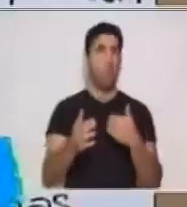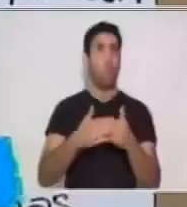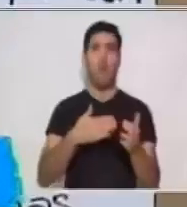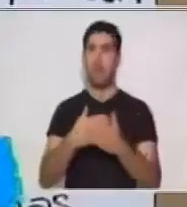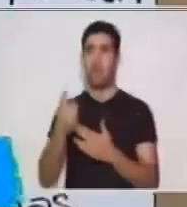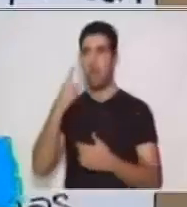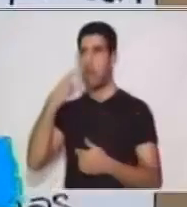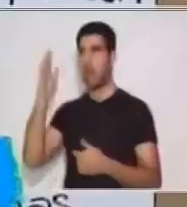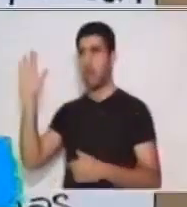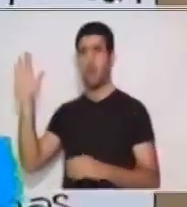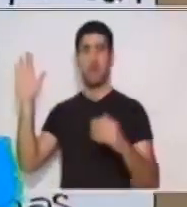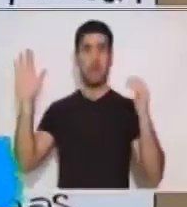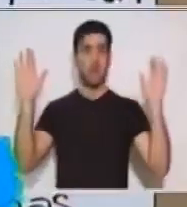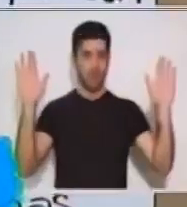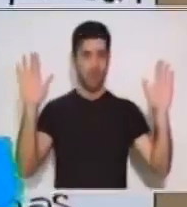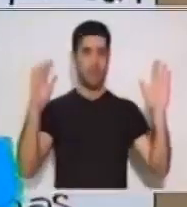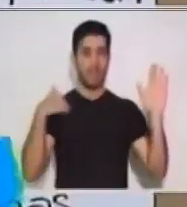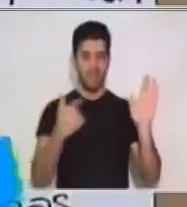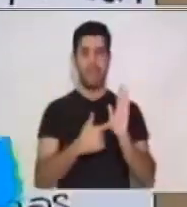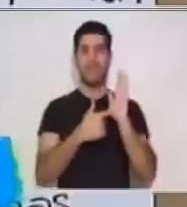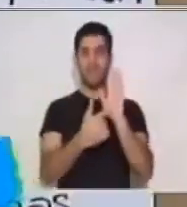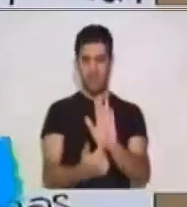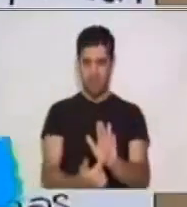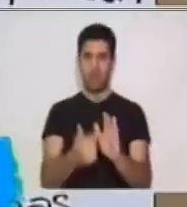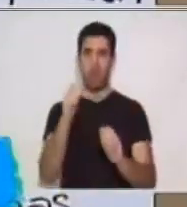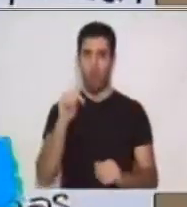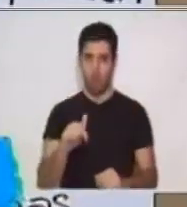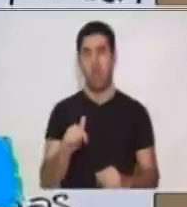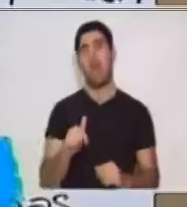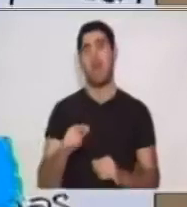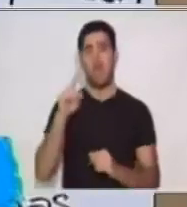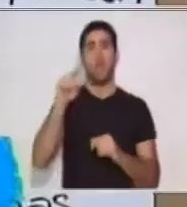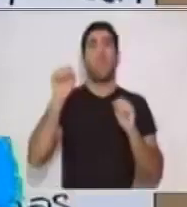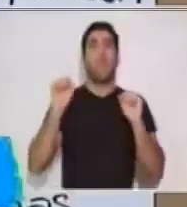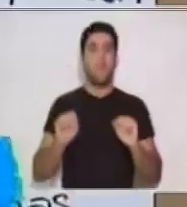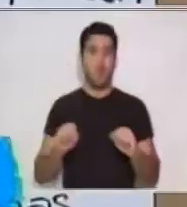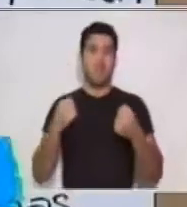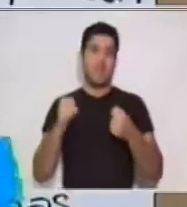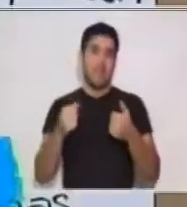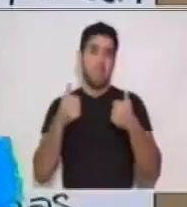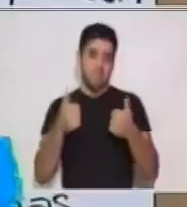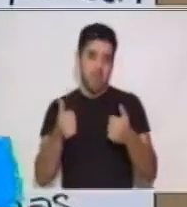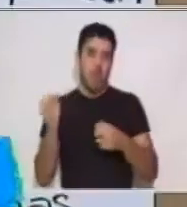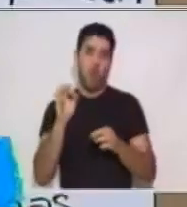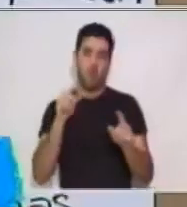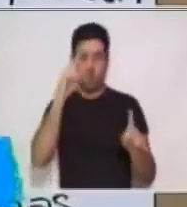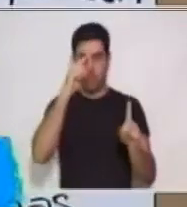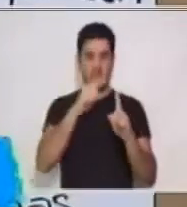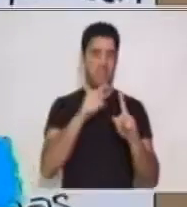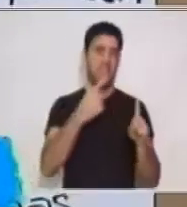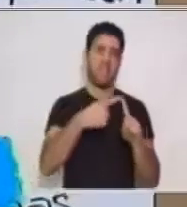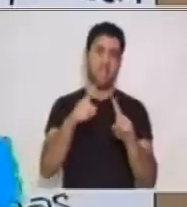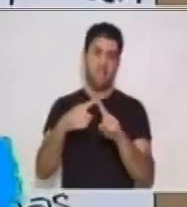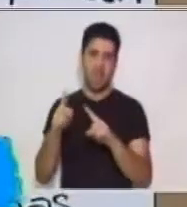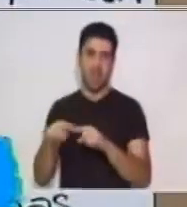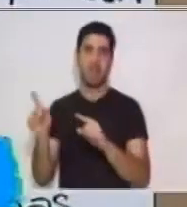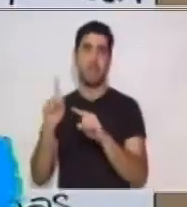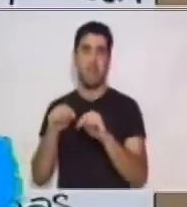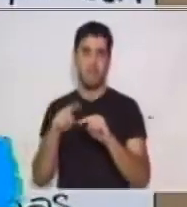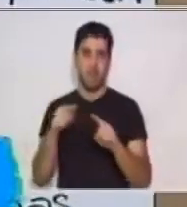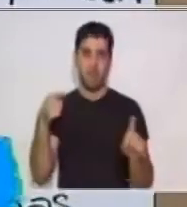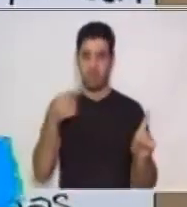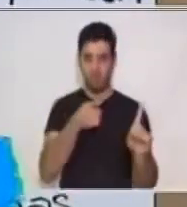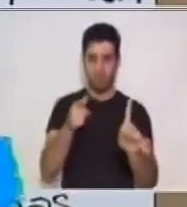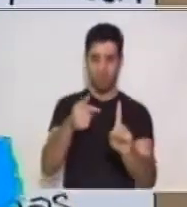varios procedimientos para probar, ¿verdad? Si puedes llegar al mismo resultado por diferentes